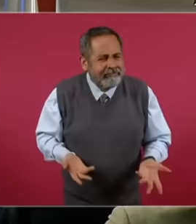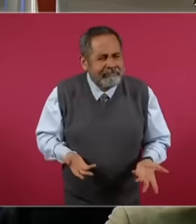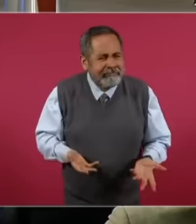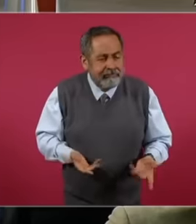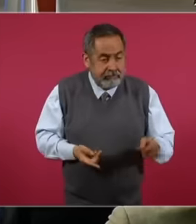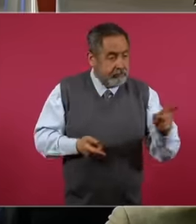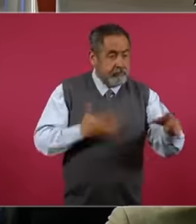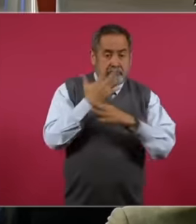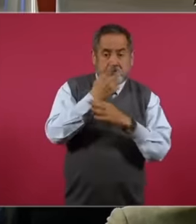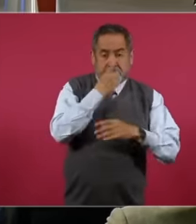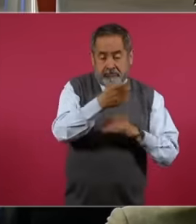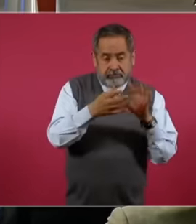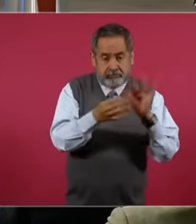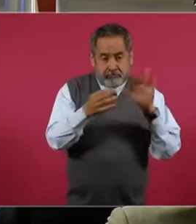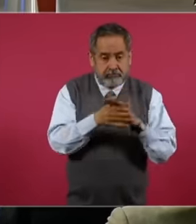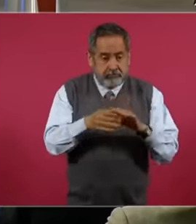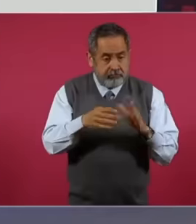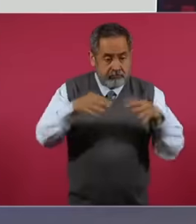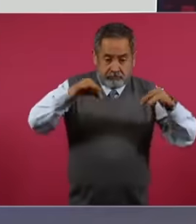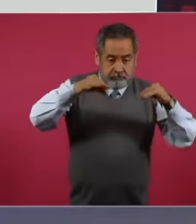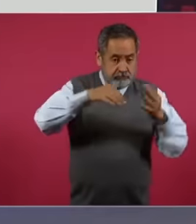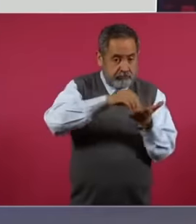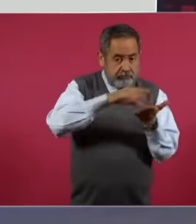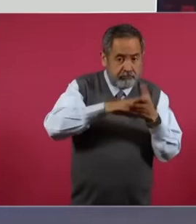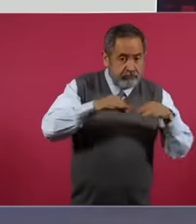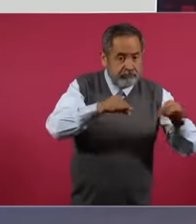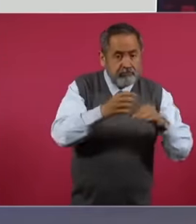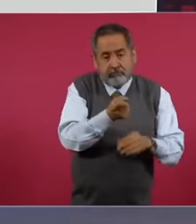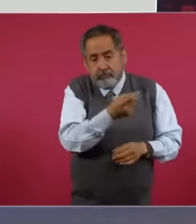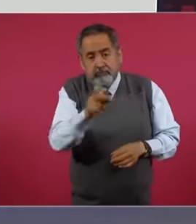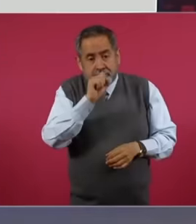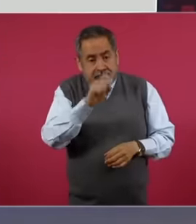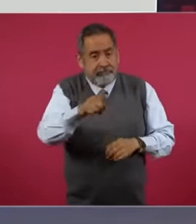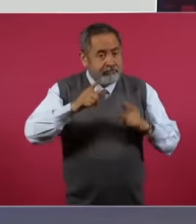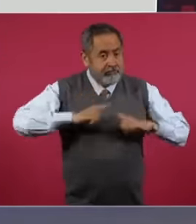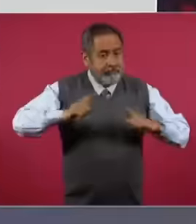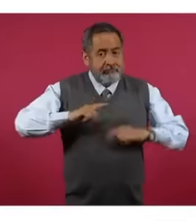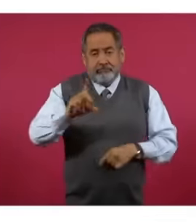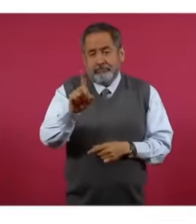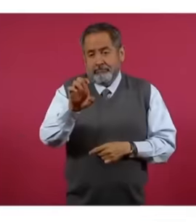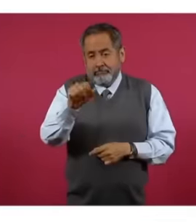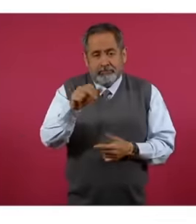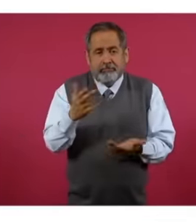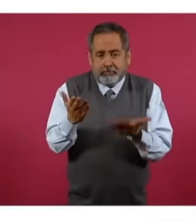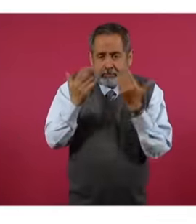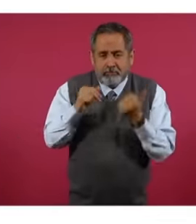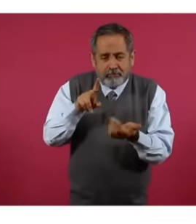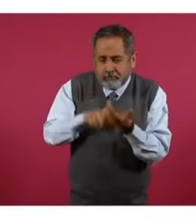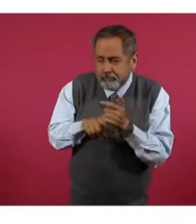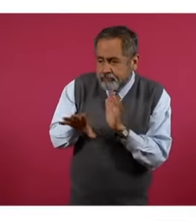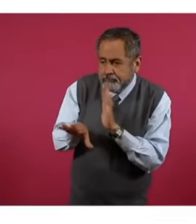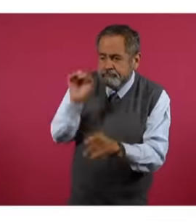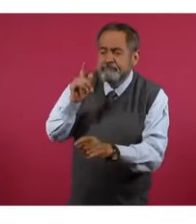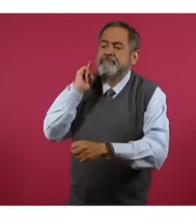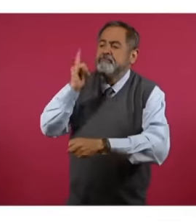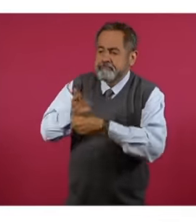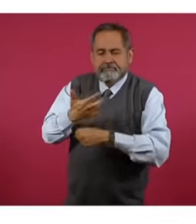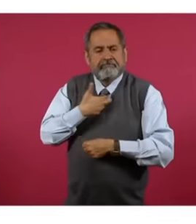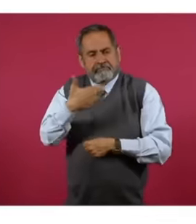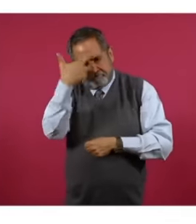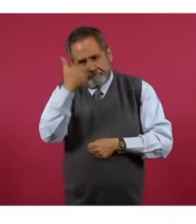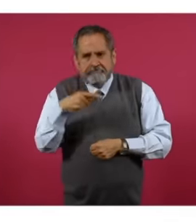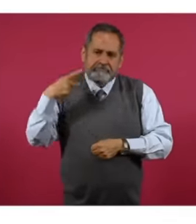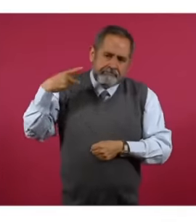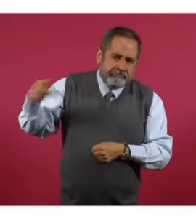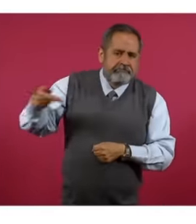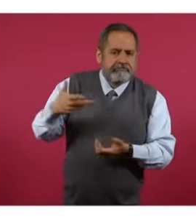Afirmas que en los documentos y entrevistas que publicas, los agentes de la DEA nunca encontraron evidencias de primera mano de que